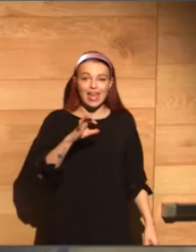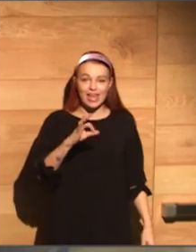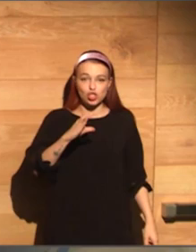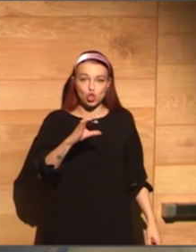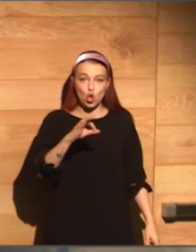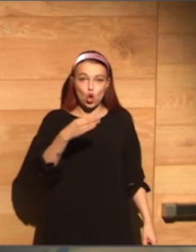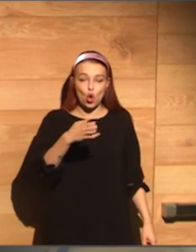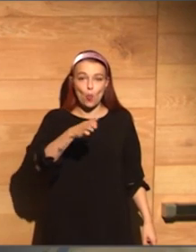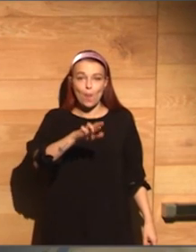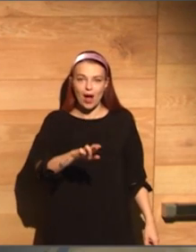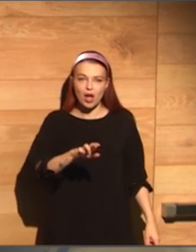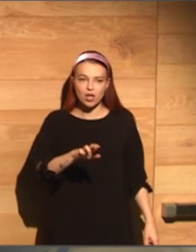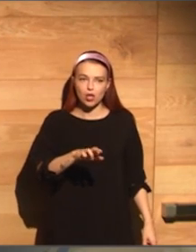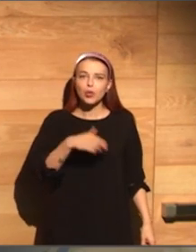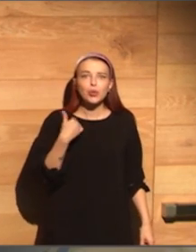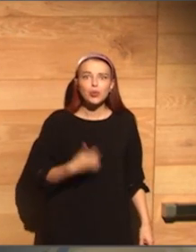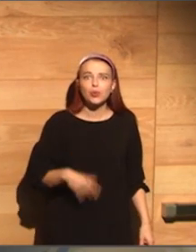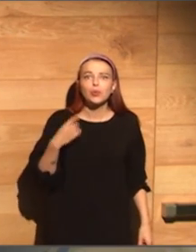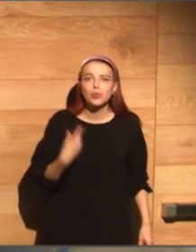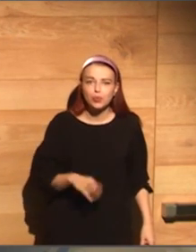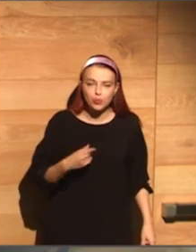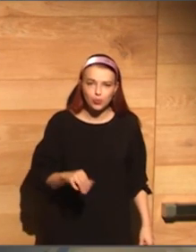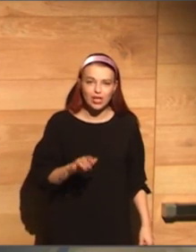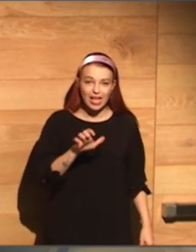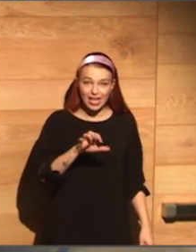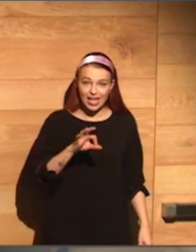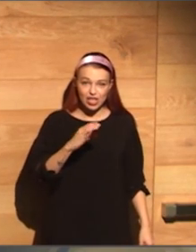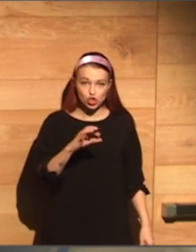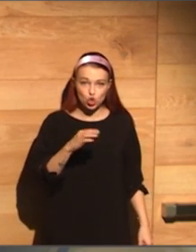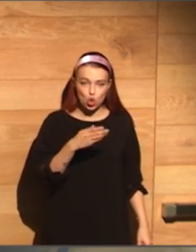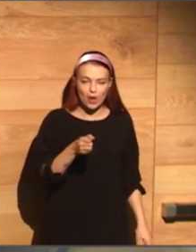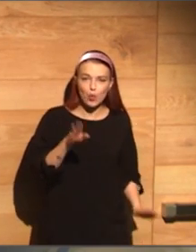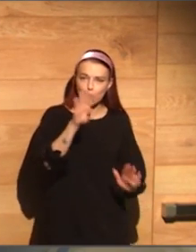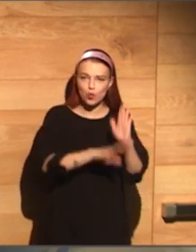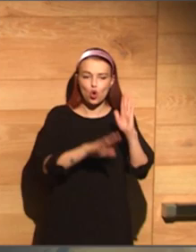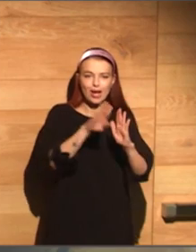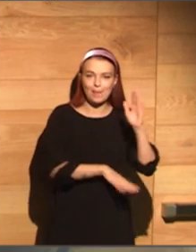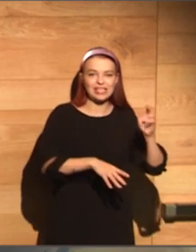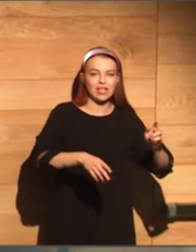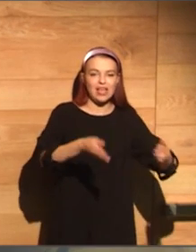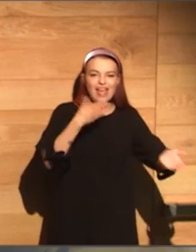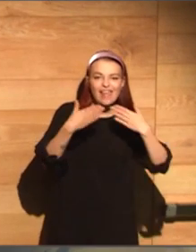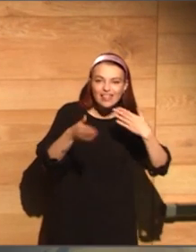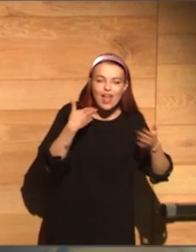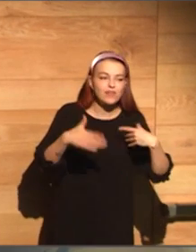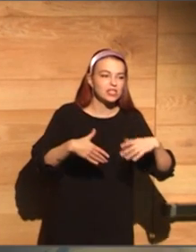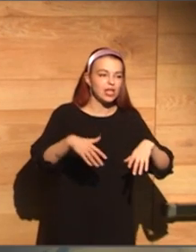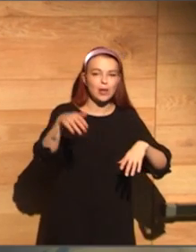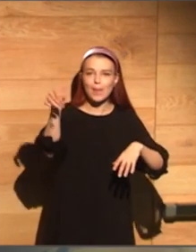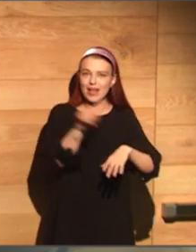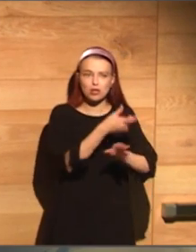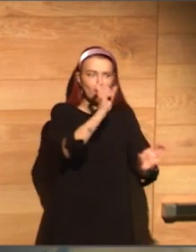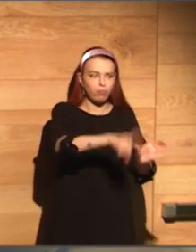Escobar fue un aldabonazo, tío. Es que Luis Escobar fue algo, bueno, aparecía en todos los programas, entrevistas, o sea, era alguien, no sé si tenía un,